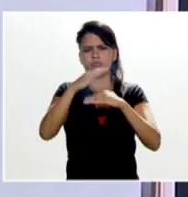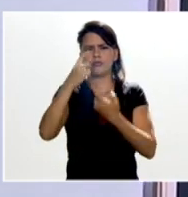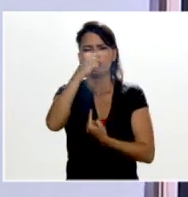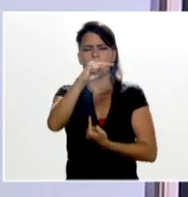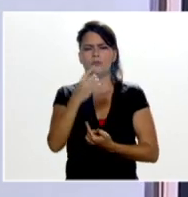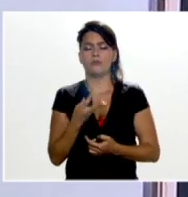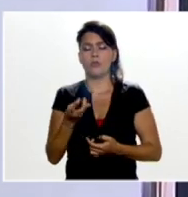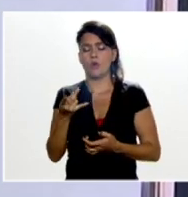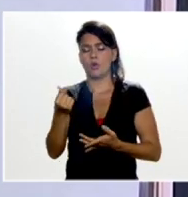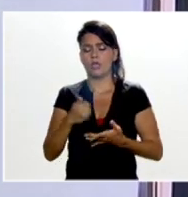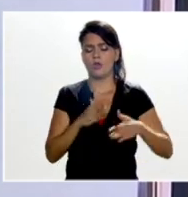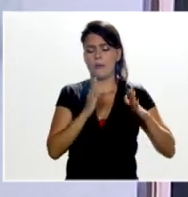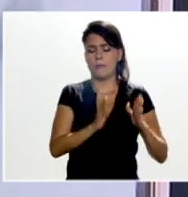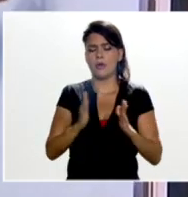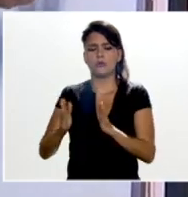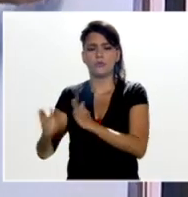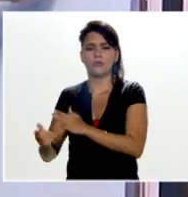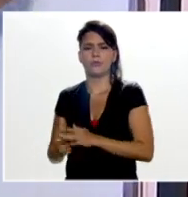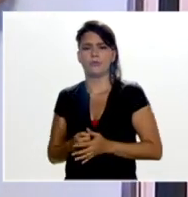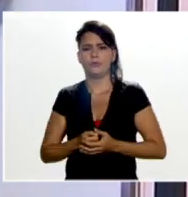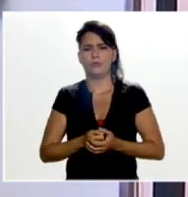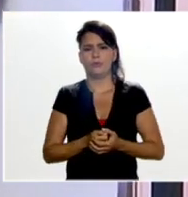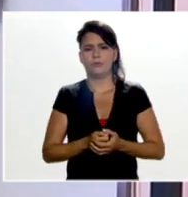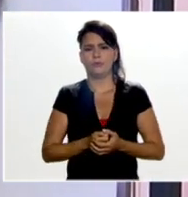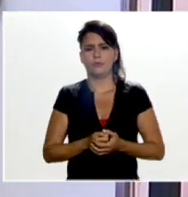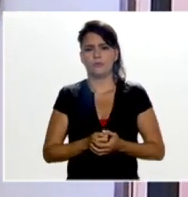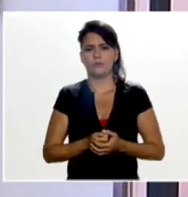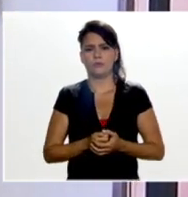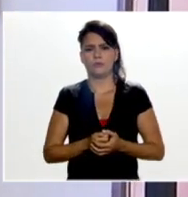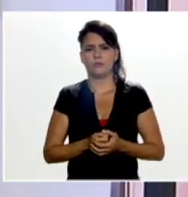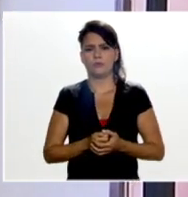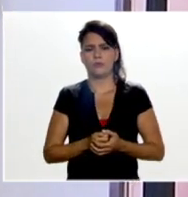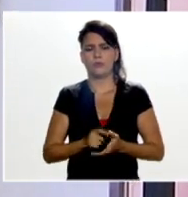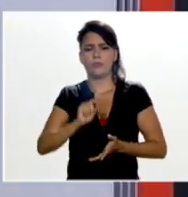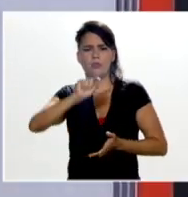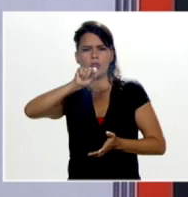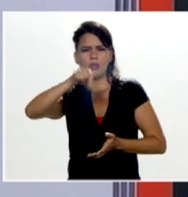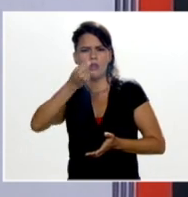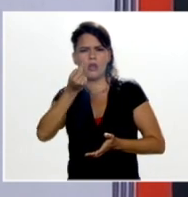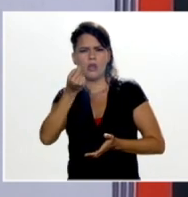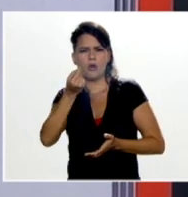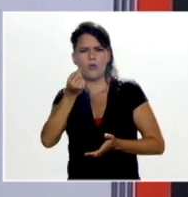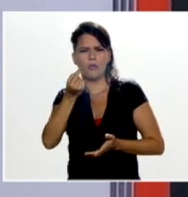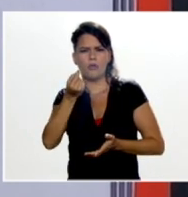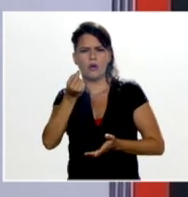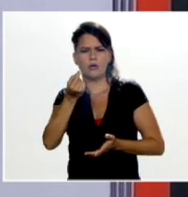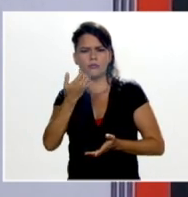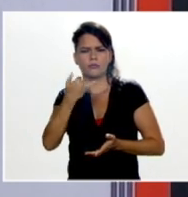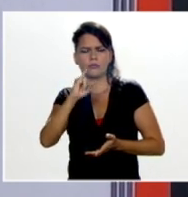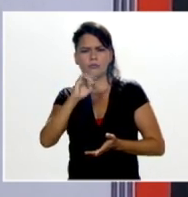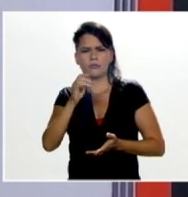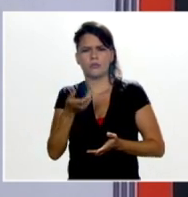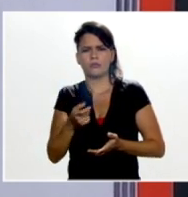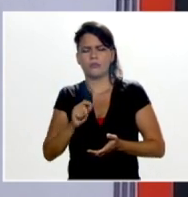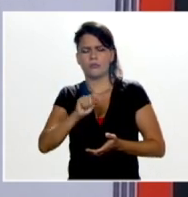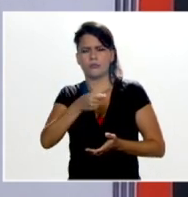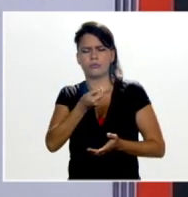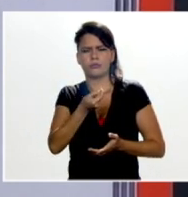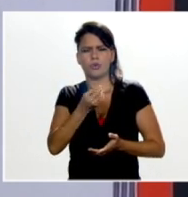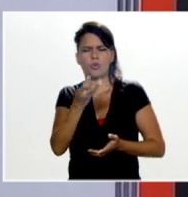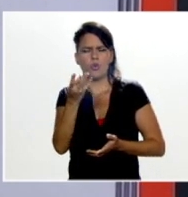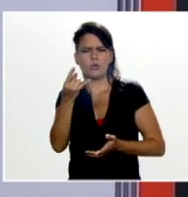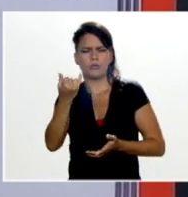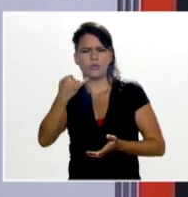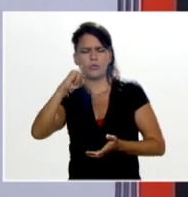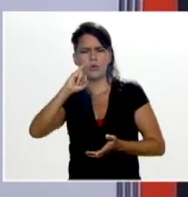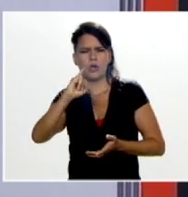a contar la cantidad de espacio. Aquí la coma correspondería aquí, vamos a contar hasta aquí cuántos espacios